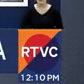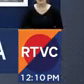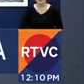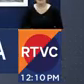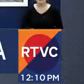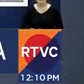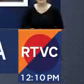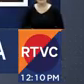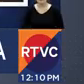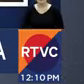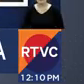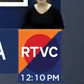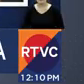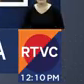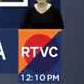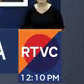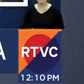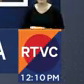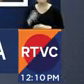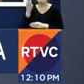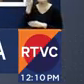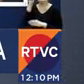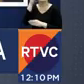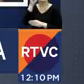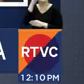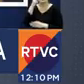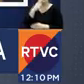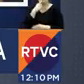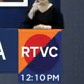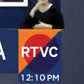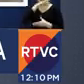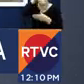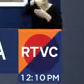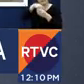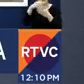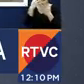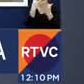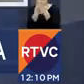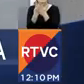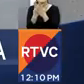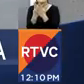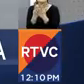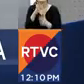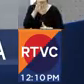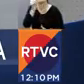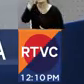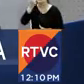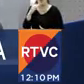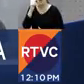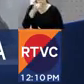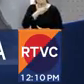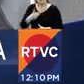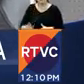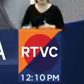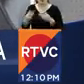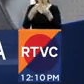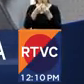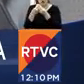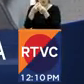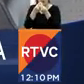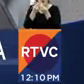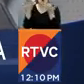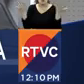La Fiscalía solicitó medida de aseguramiento intramural para la presidenta del Consejo de Cartagena. El fiscal generado